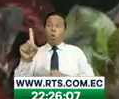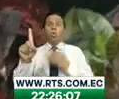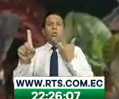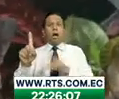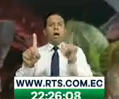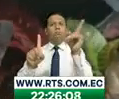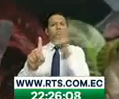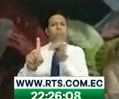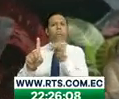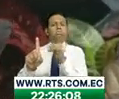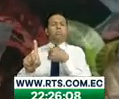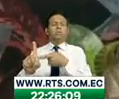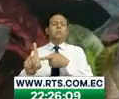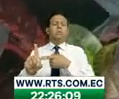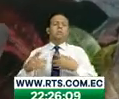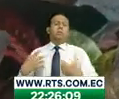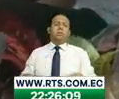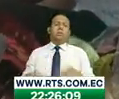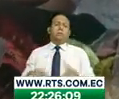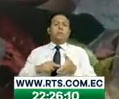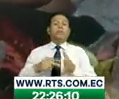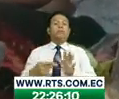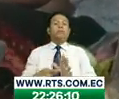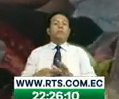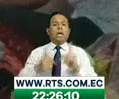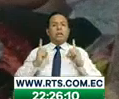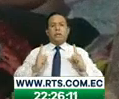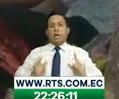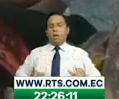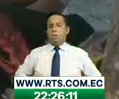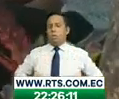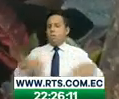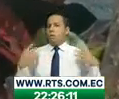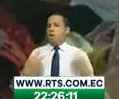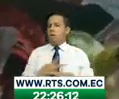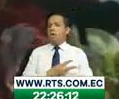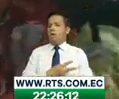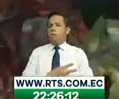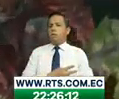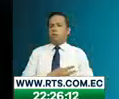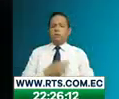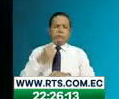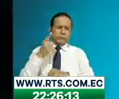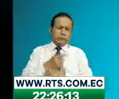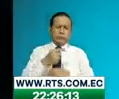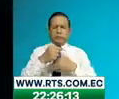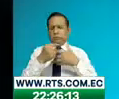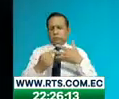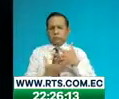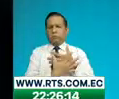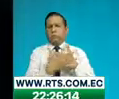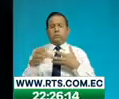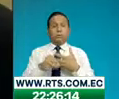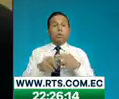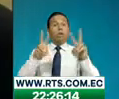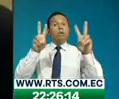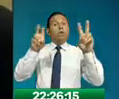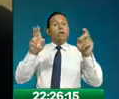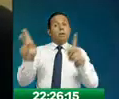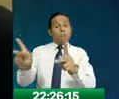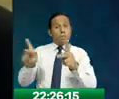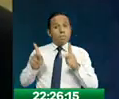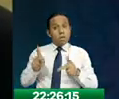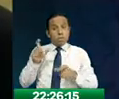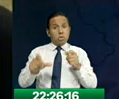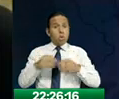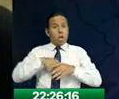otros factores médicos, siguen con las restricciones más rigurosas. Temas de salvoconducto vamos a ser mucho más estrictos. Esto es un